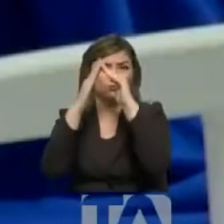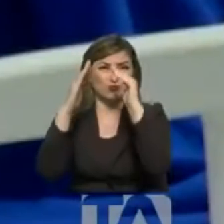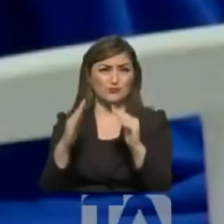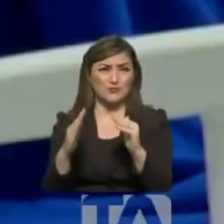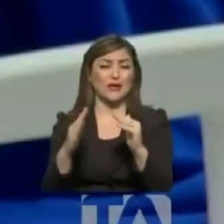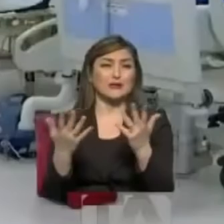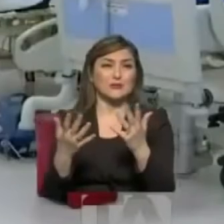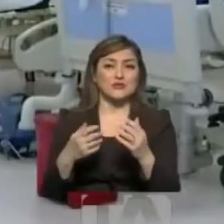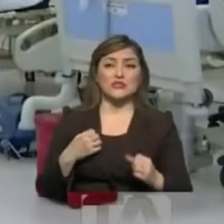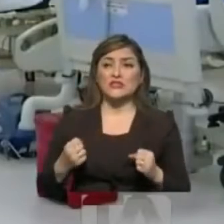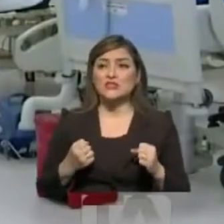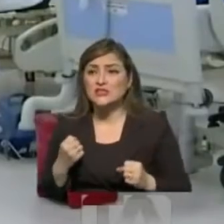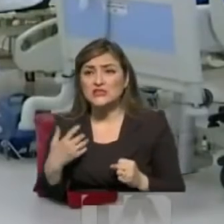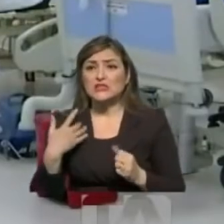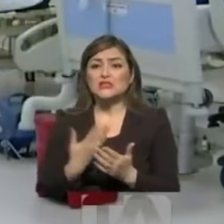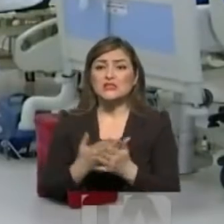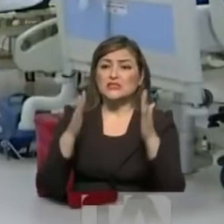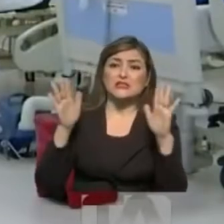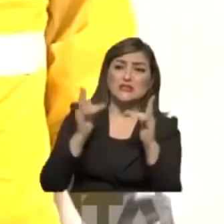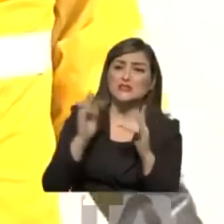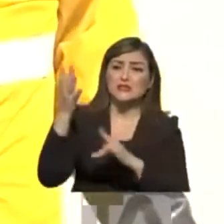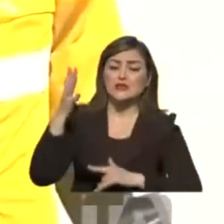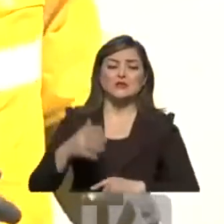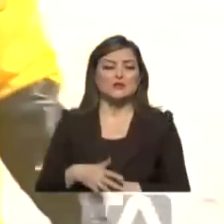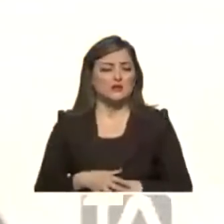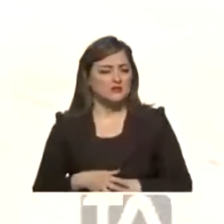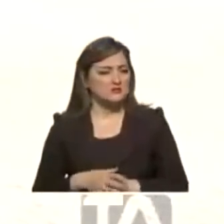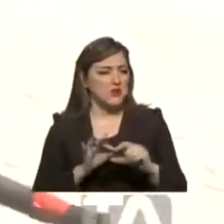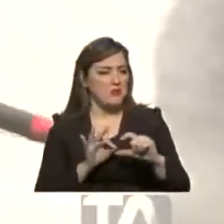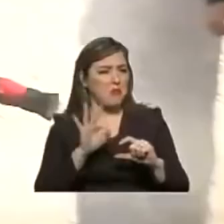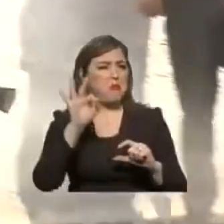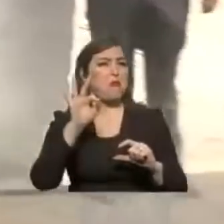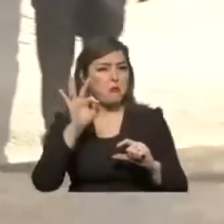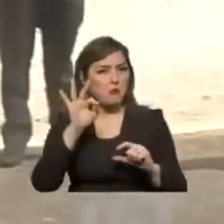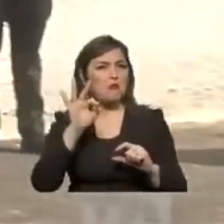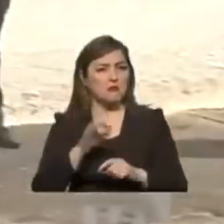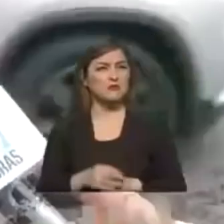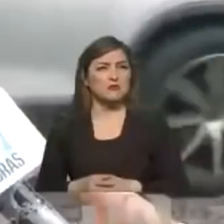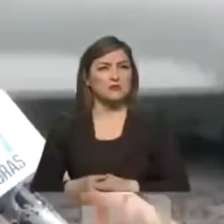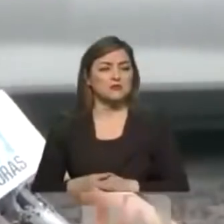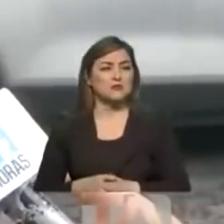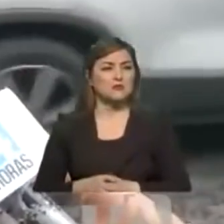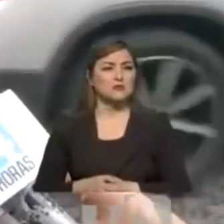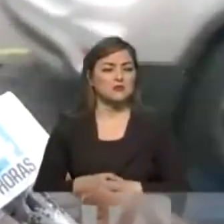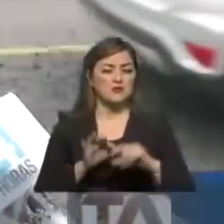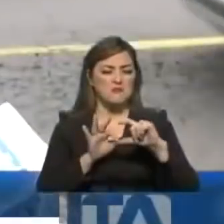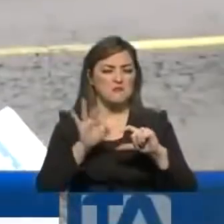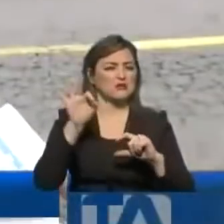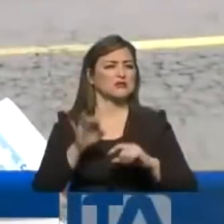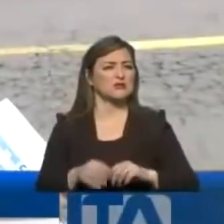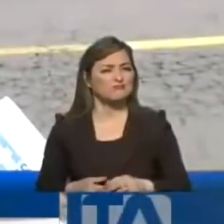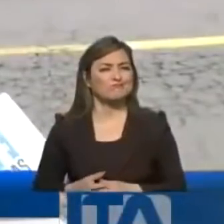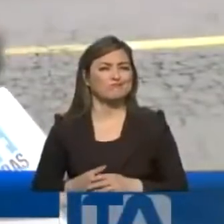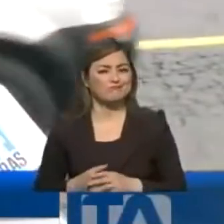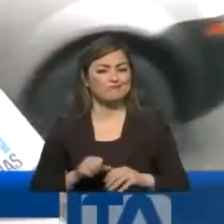domicilios porque no alcanzaron a llegar o ser atendidos en un hospital se ha incrementado en los últimos días. sea un aumento prolongado de